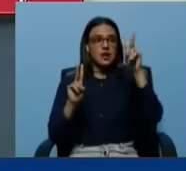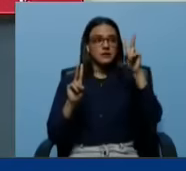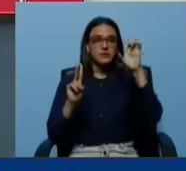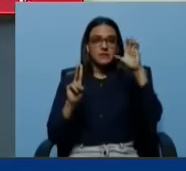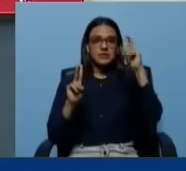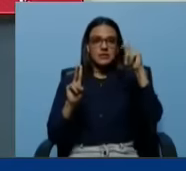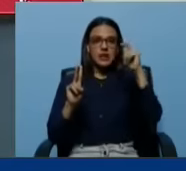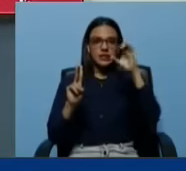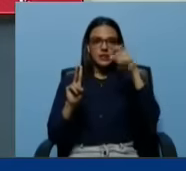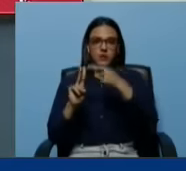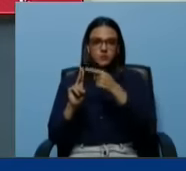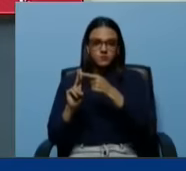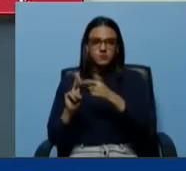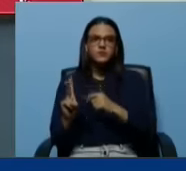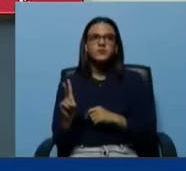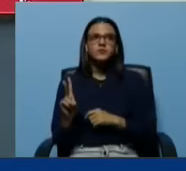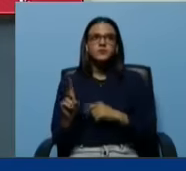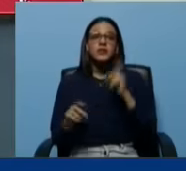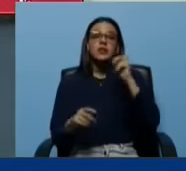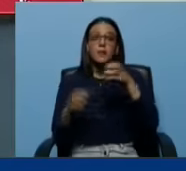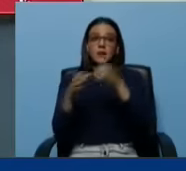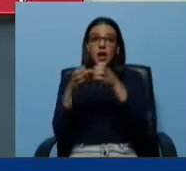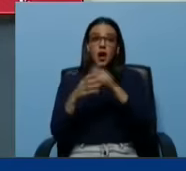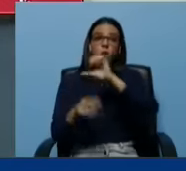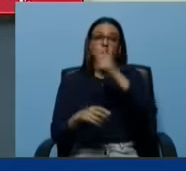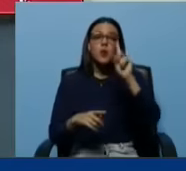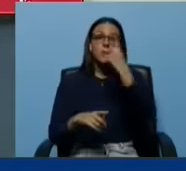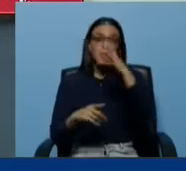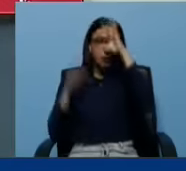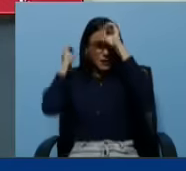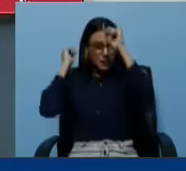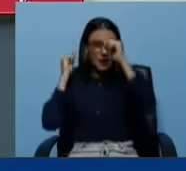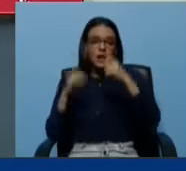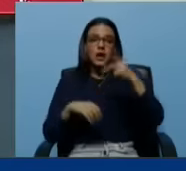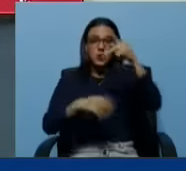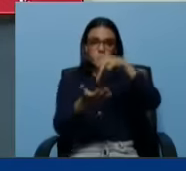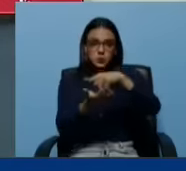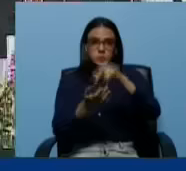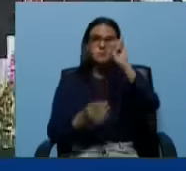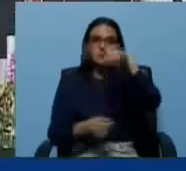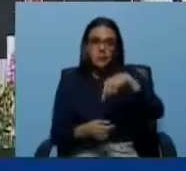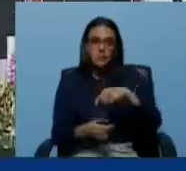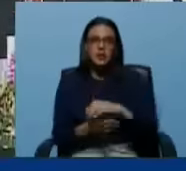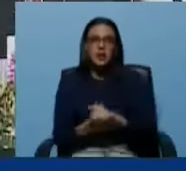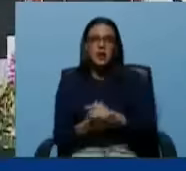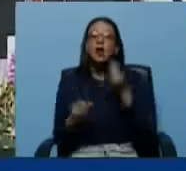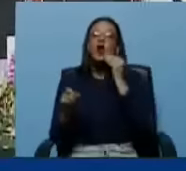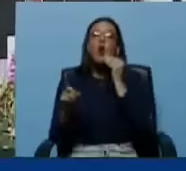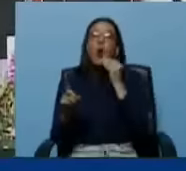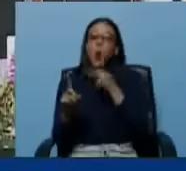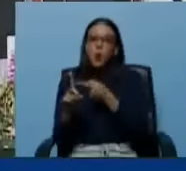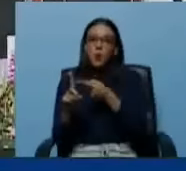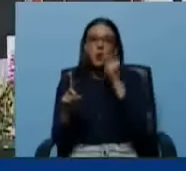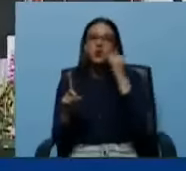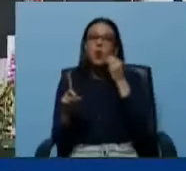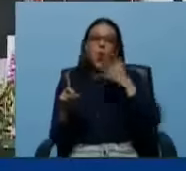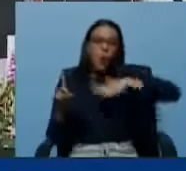a compañero primer ministro de Granada, más joven de todos,